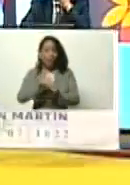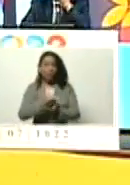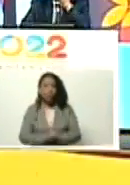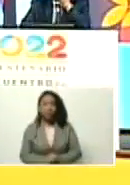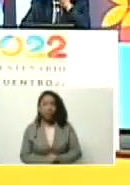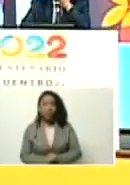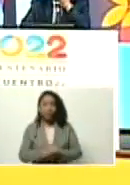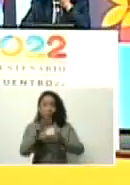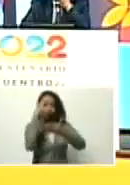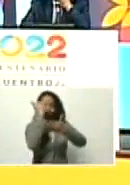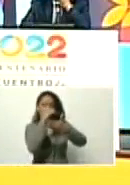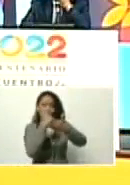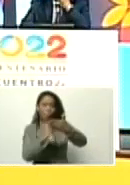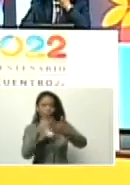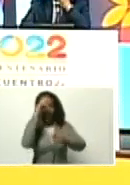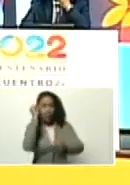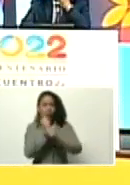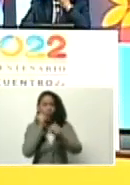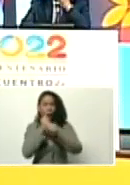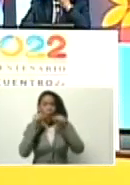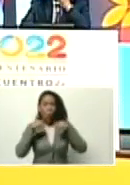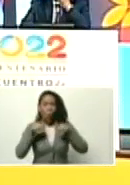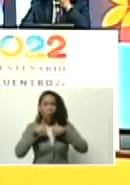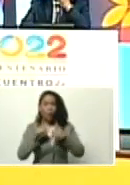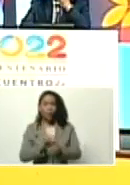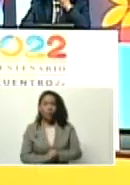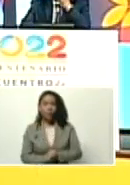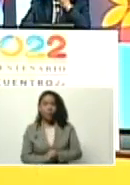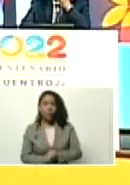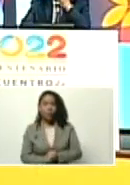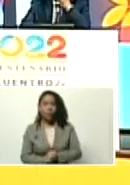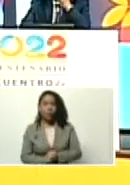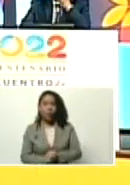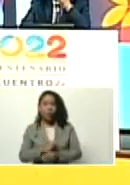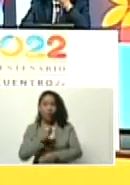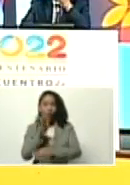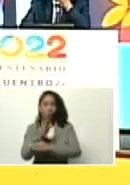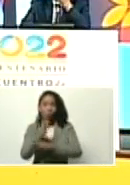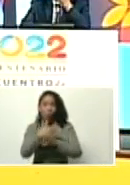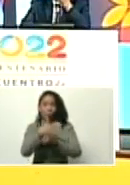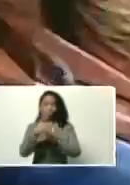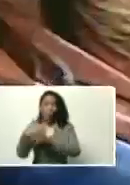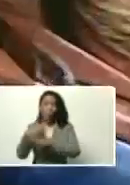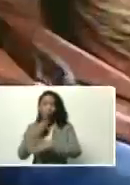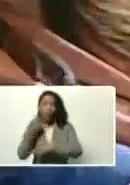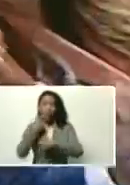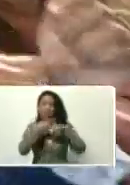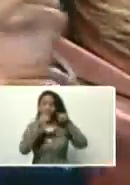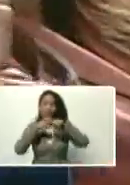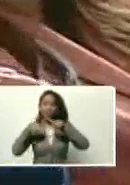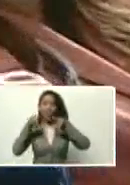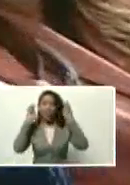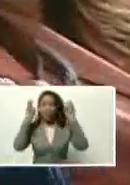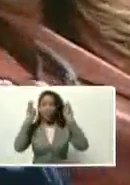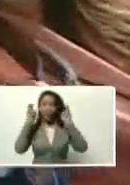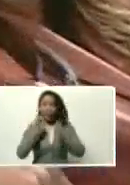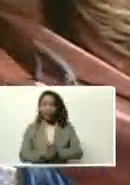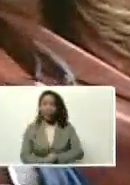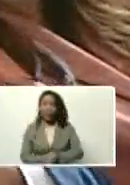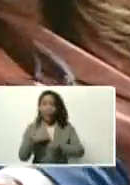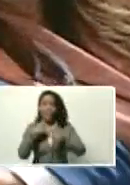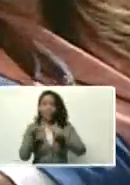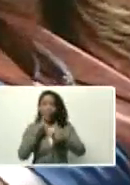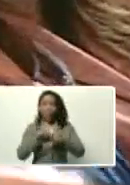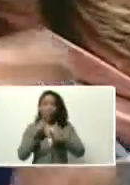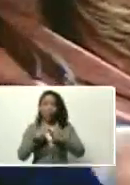su agenda de trabajo de hoy, estuvo un rato compartiendo con los muchachos diversos temas, pero entonces